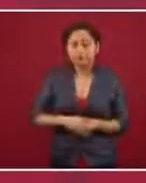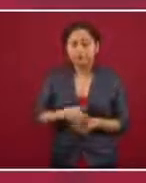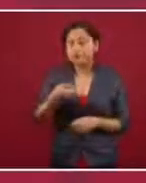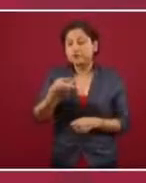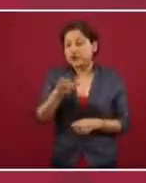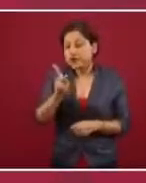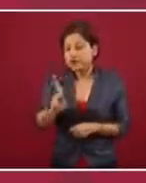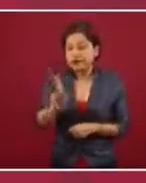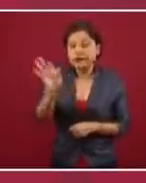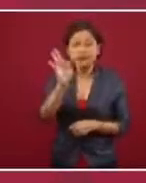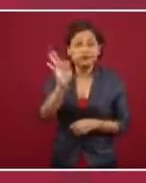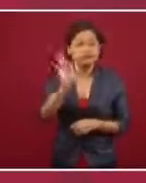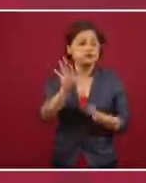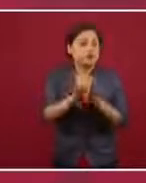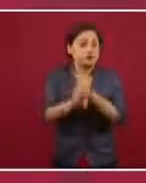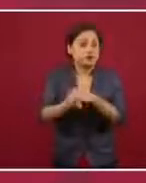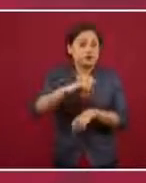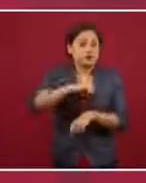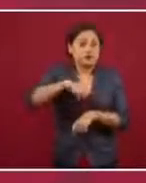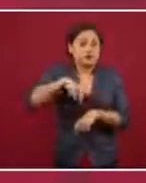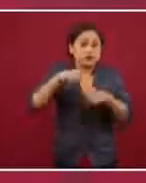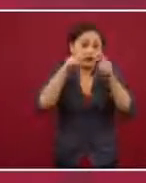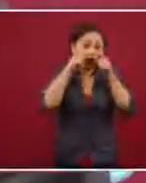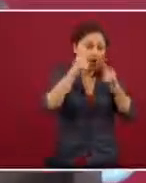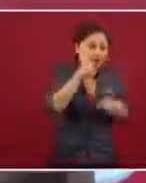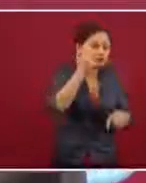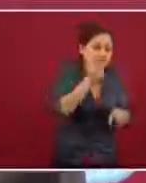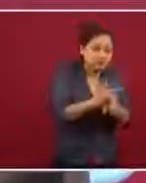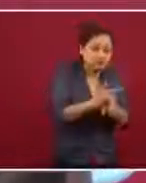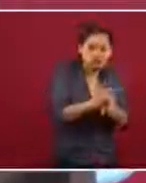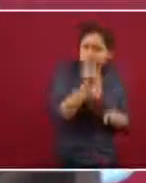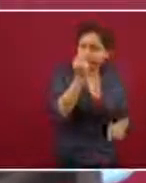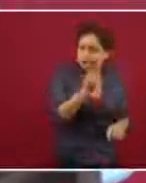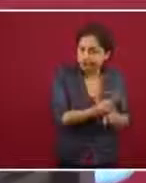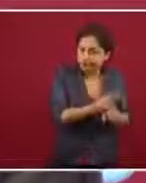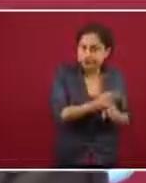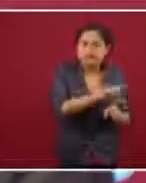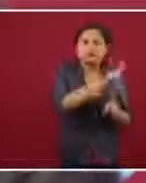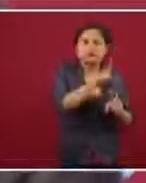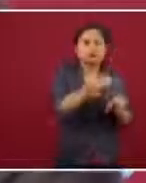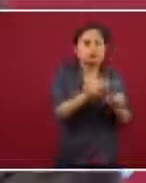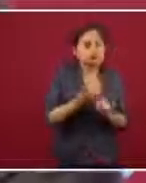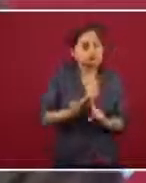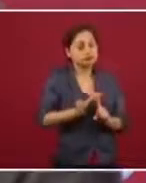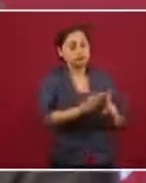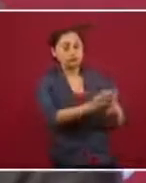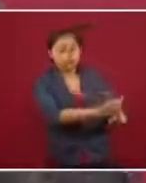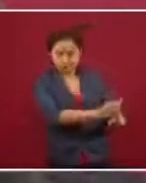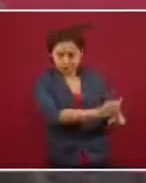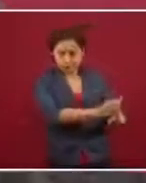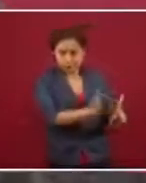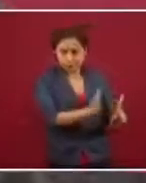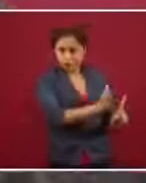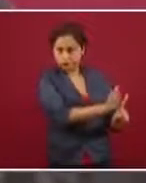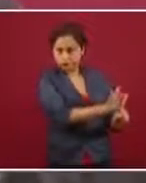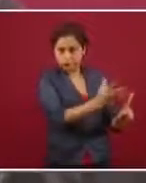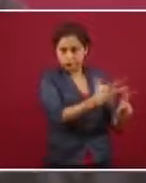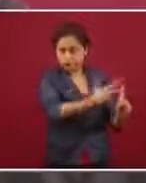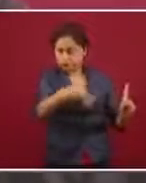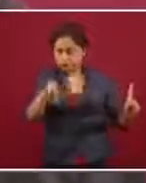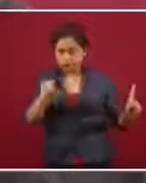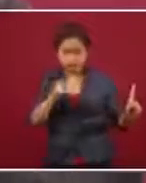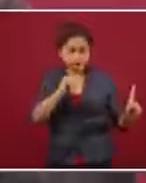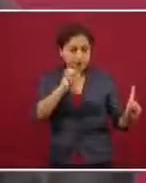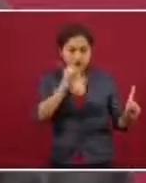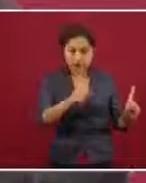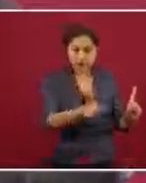de mitigación, la detección de los casos, el aislamiento preventivo y el estudio de los contactos,